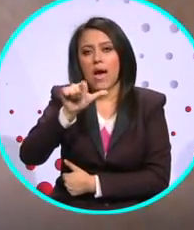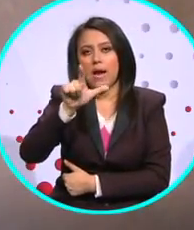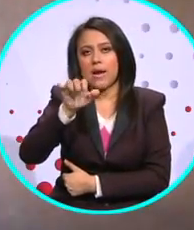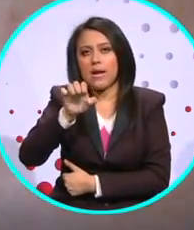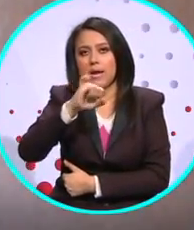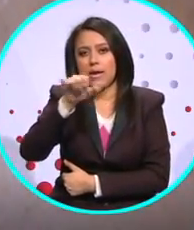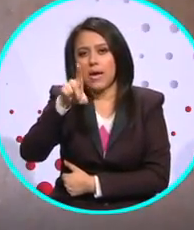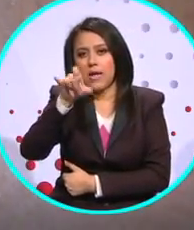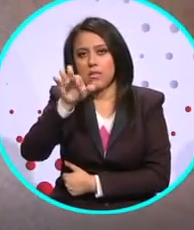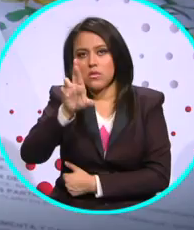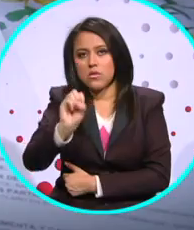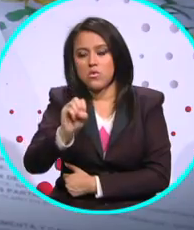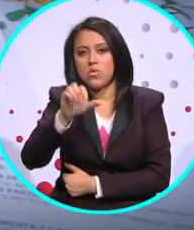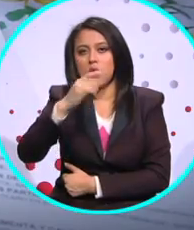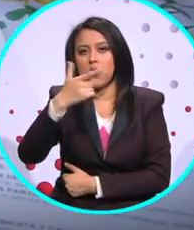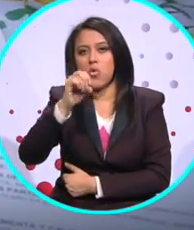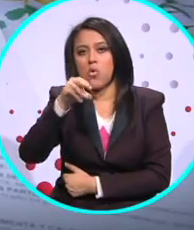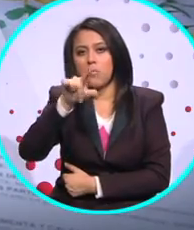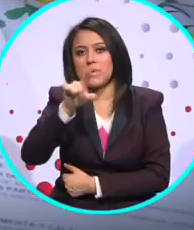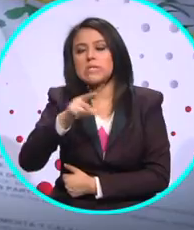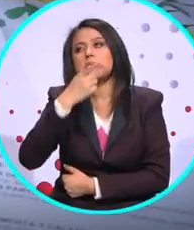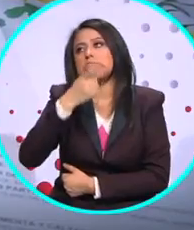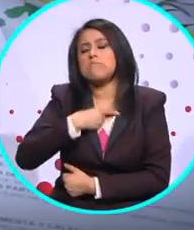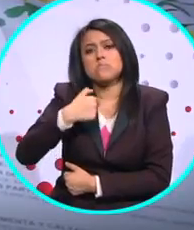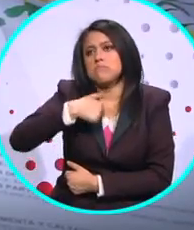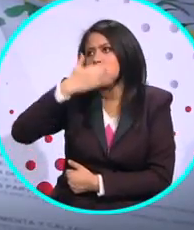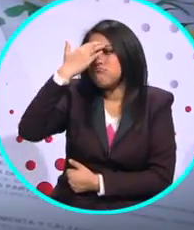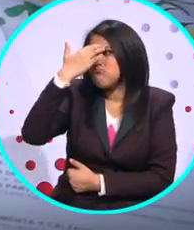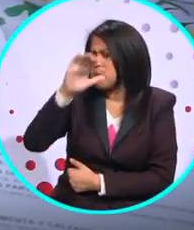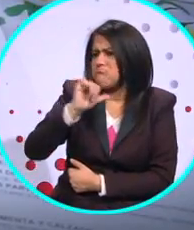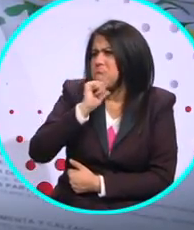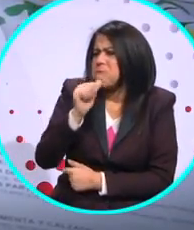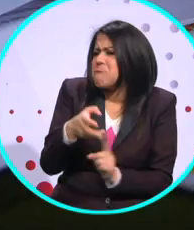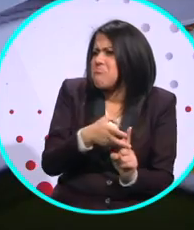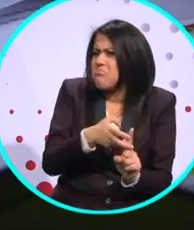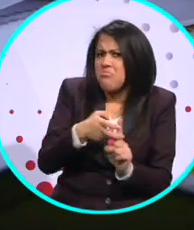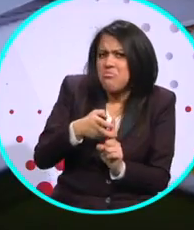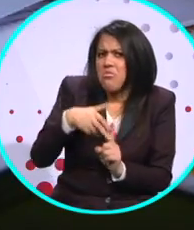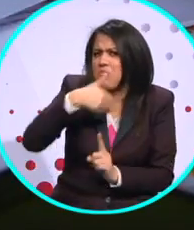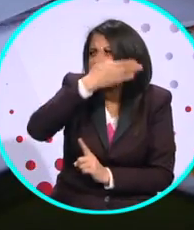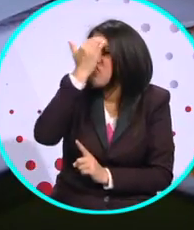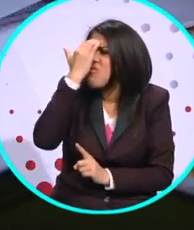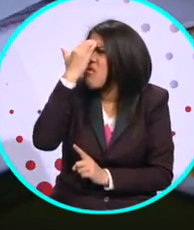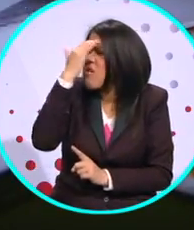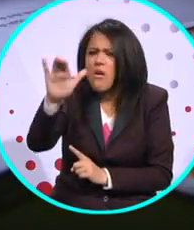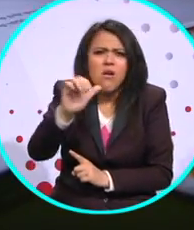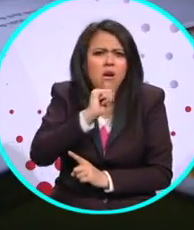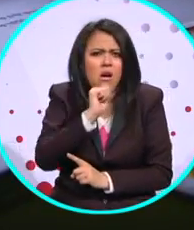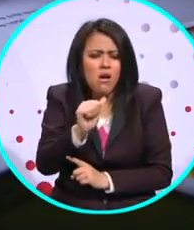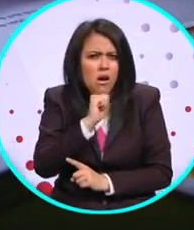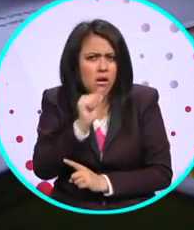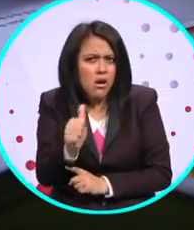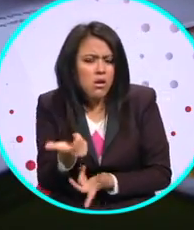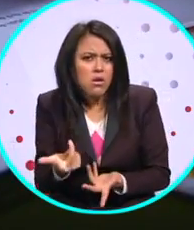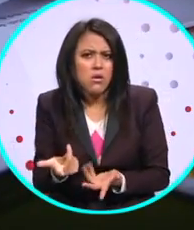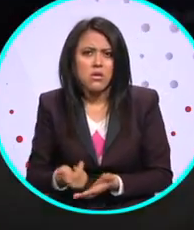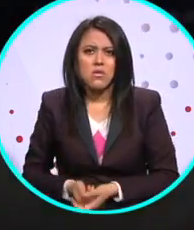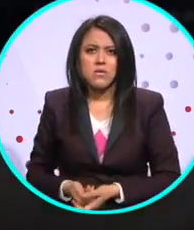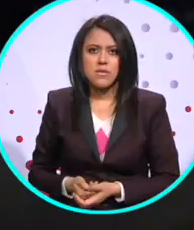que él desconocía del secuestro o de la privación del policía, de la desaparición.